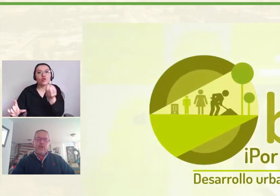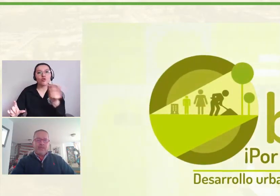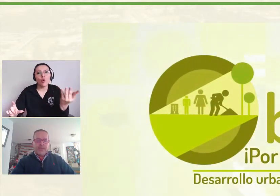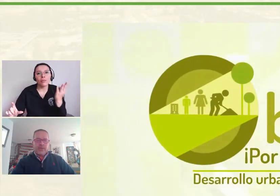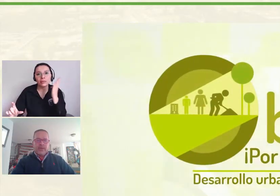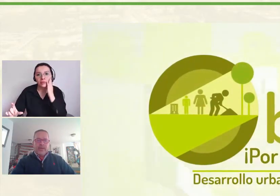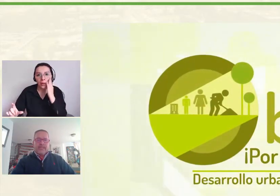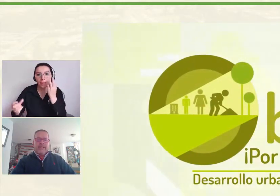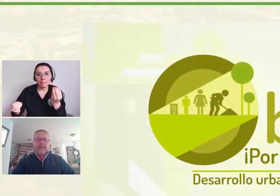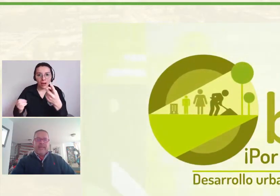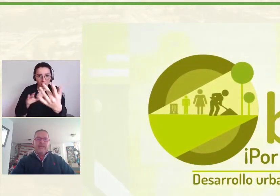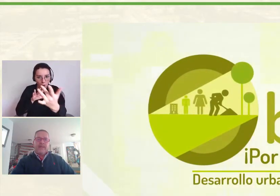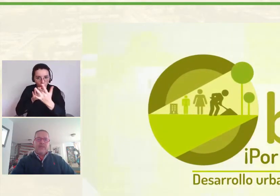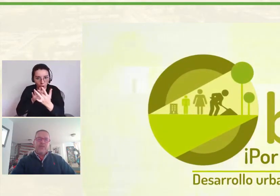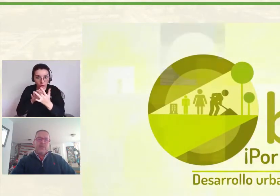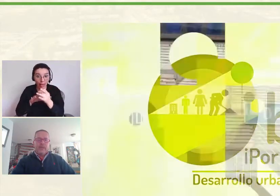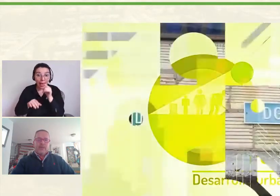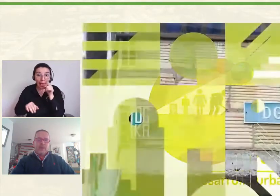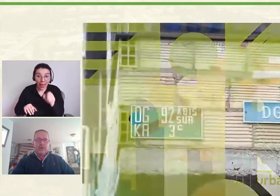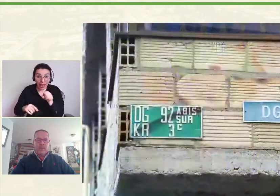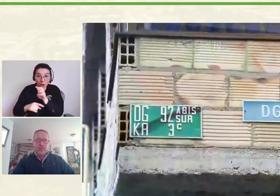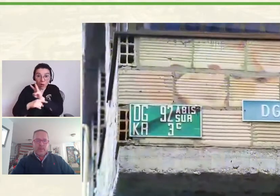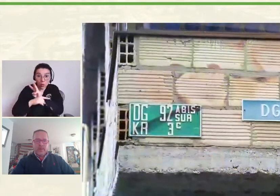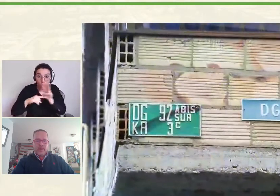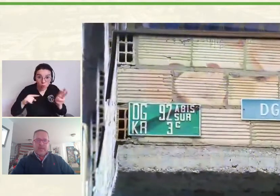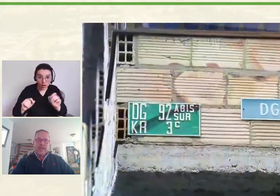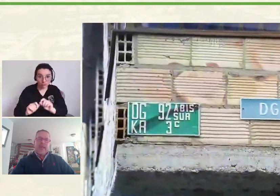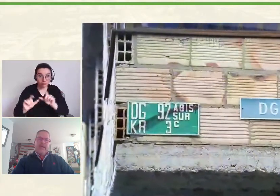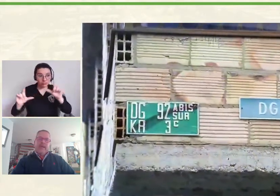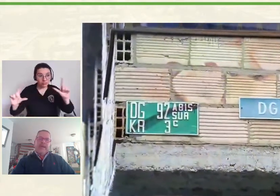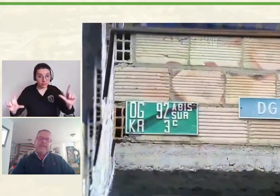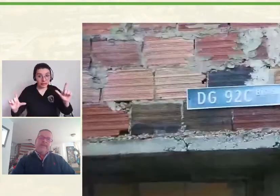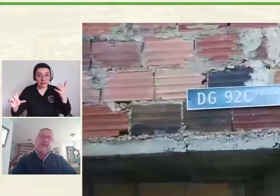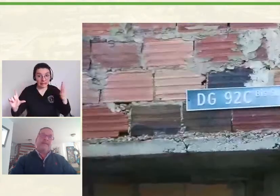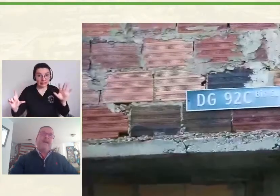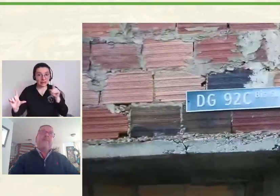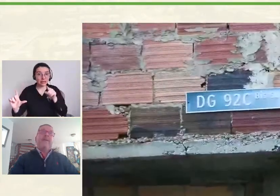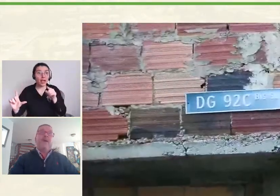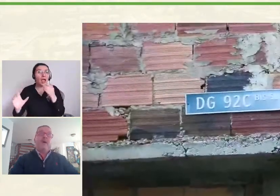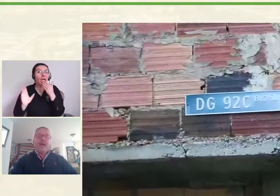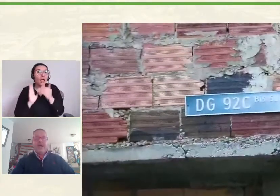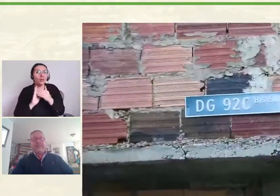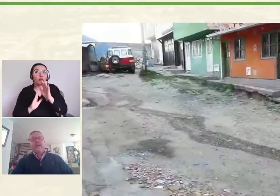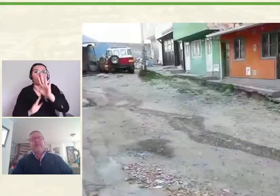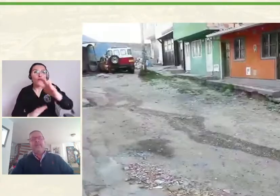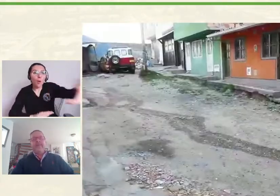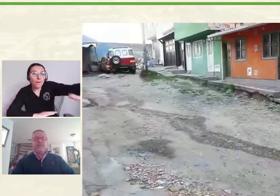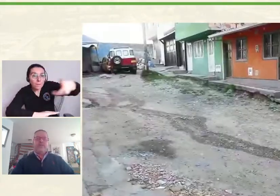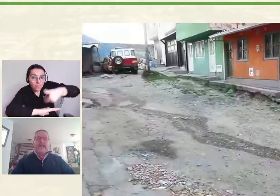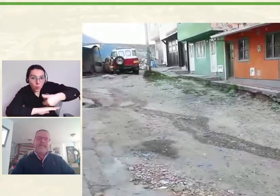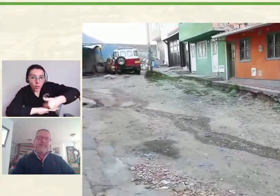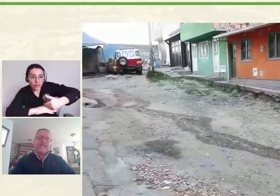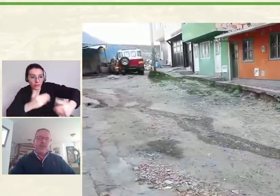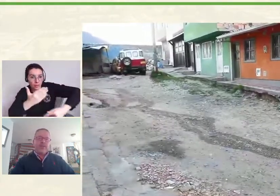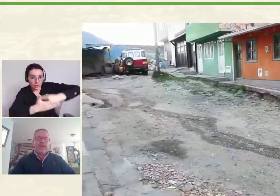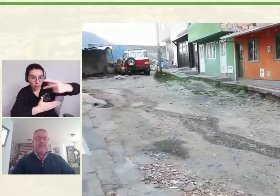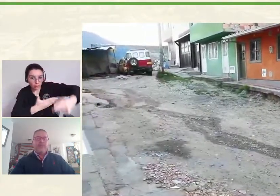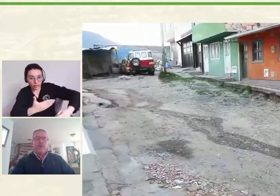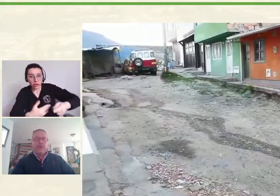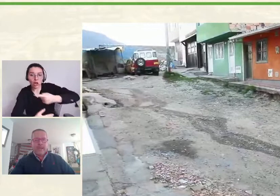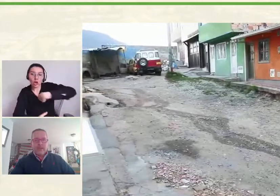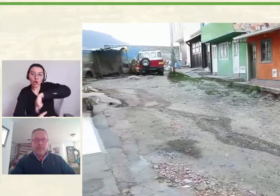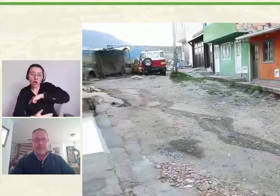mismo micrositio se va a habilitar en su momento cuando el proyecto ya se haya pasado la etapa de socialización